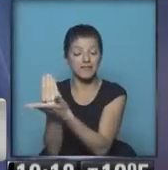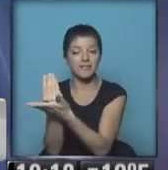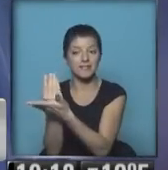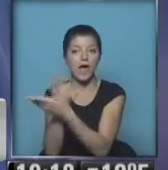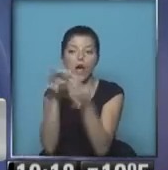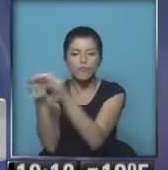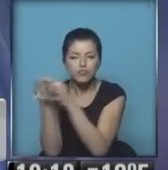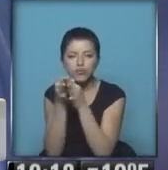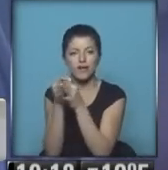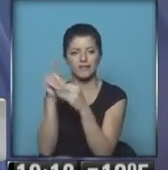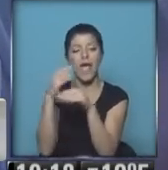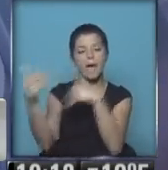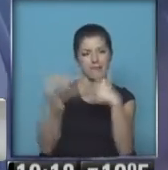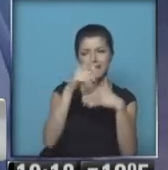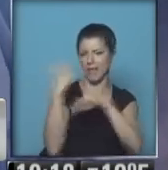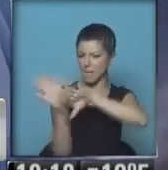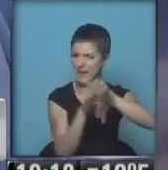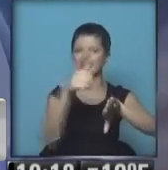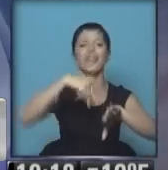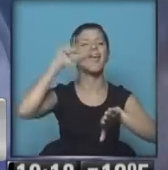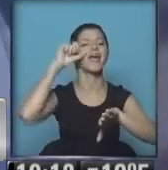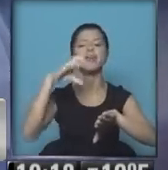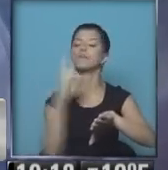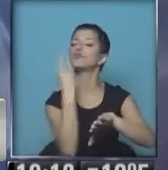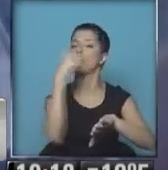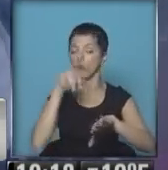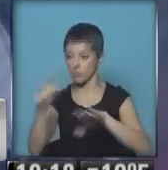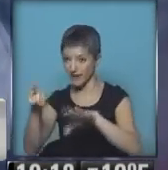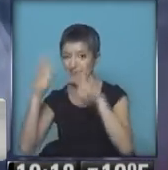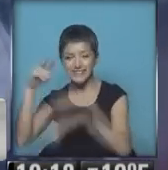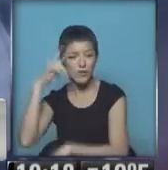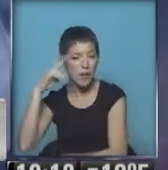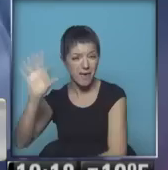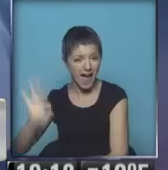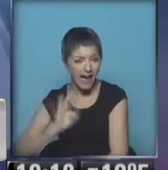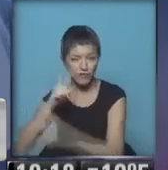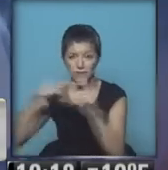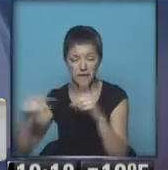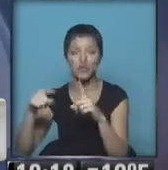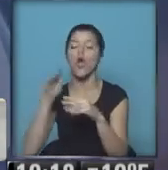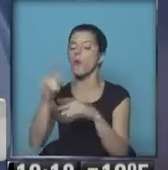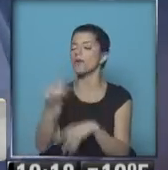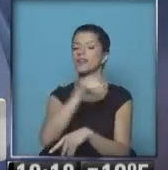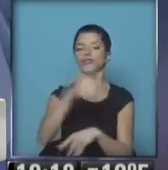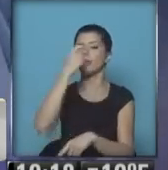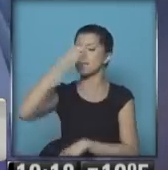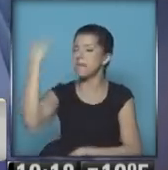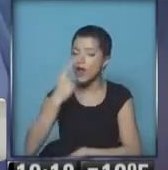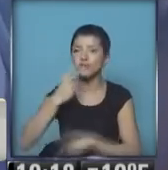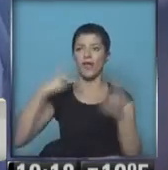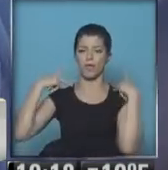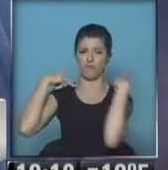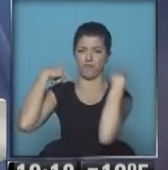pequeños que está más allá de Neptuno. Y bueno, tardó 9 años y medio, porque a pesar de viajar a la velocidad más alta que una nave haya